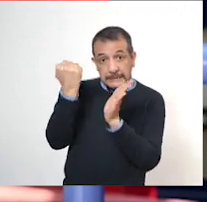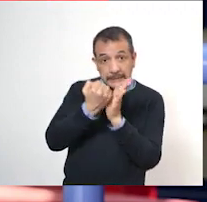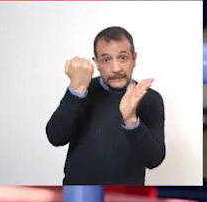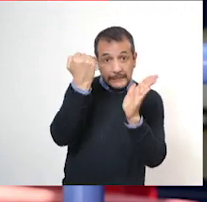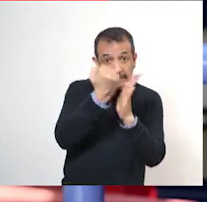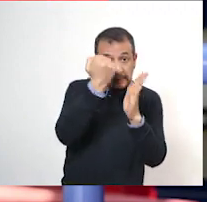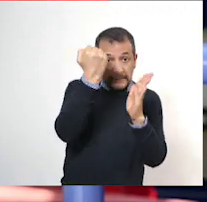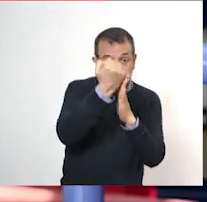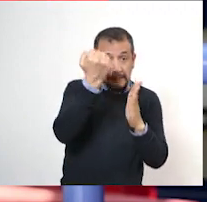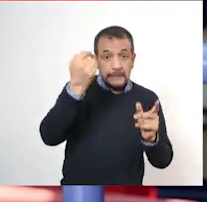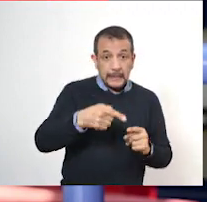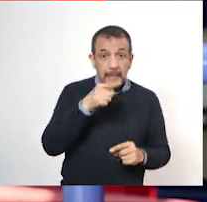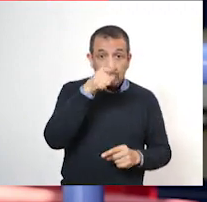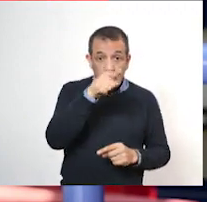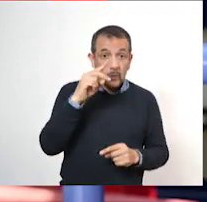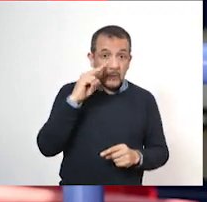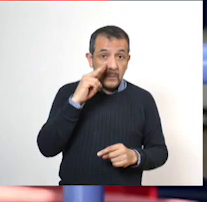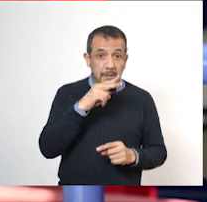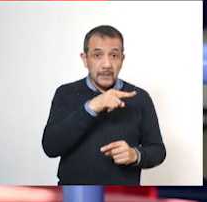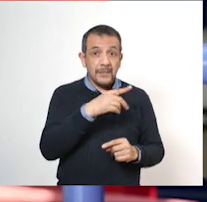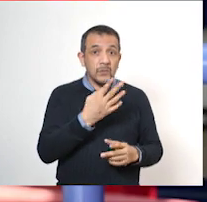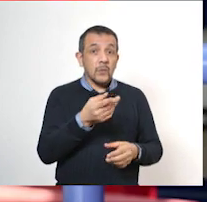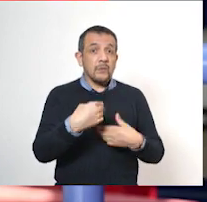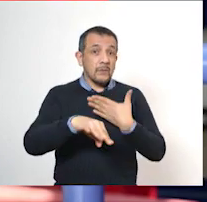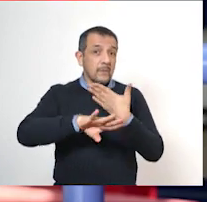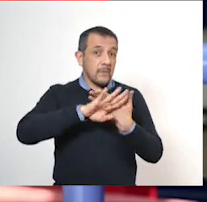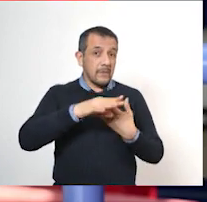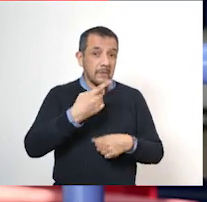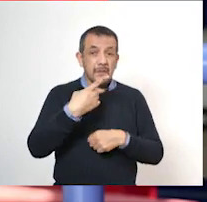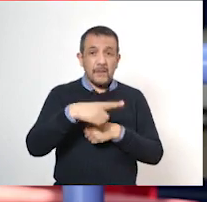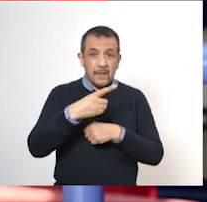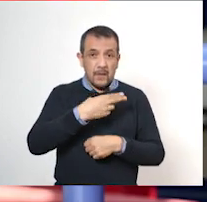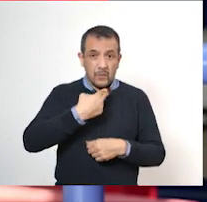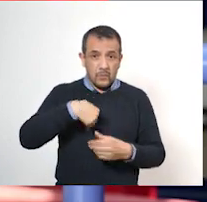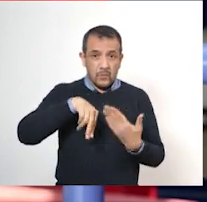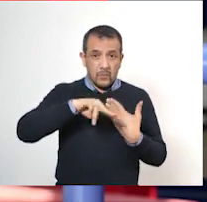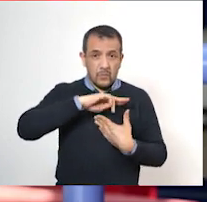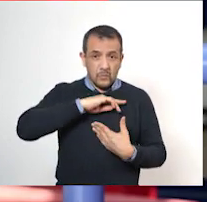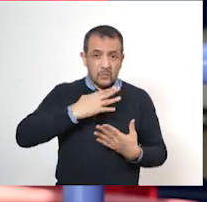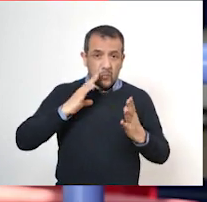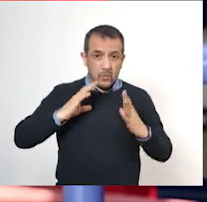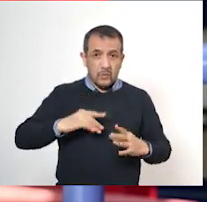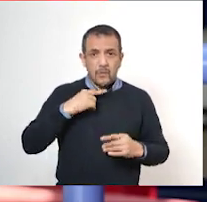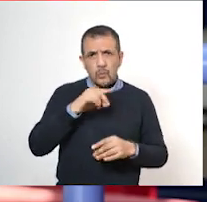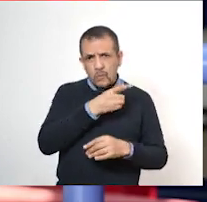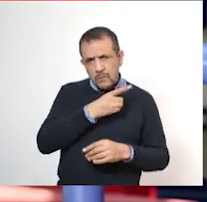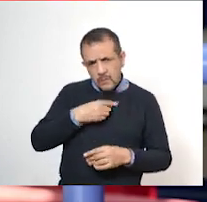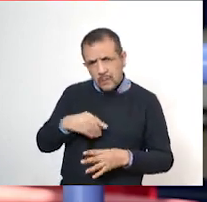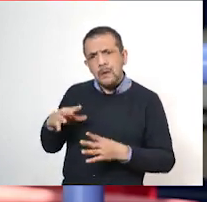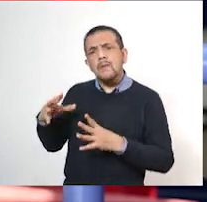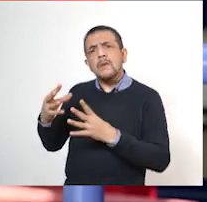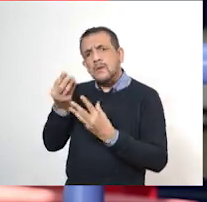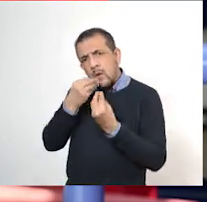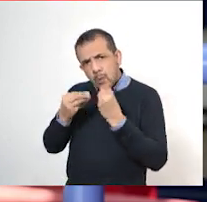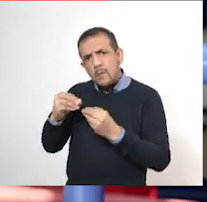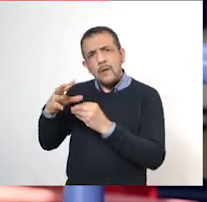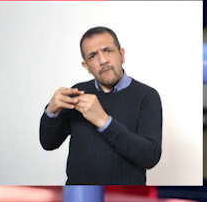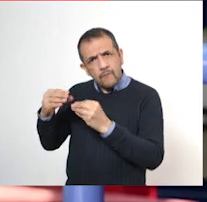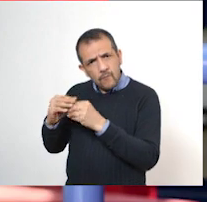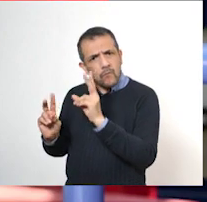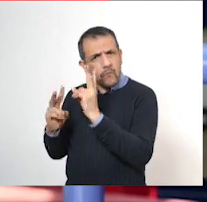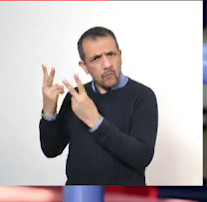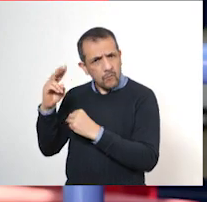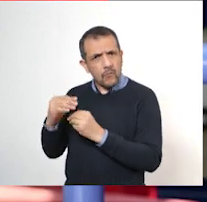tienen ingredientes que te hacen daño. Prefiere productos naturales como frutas, como verduras, alimentos hechos en tu